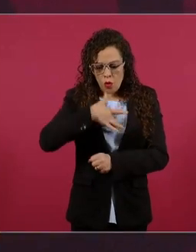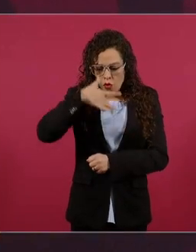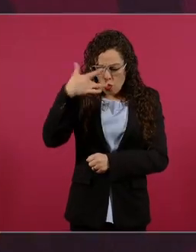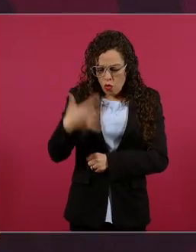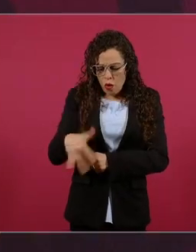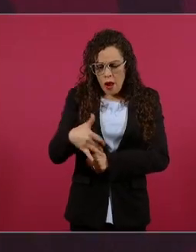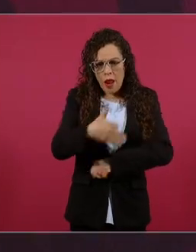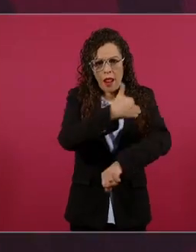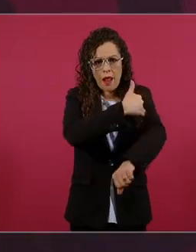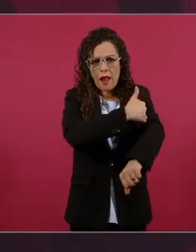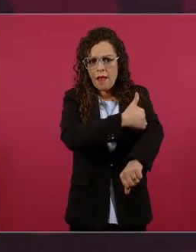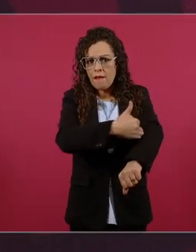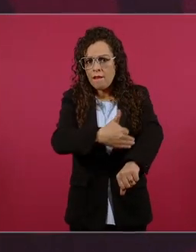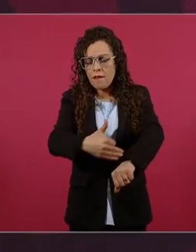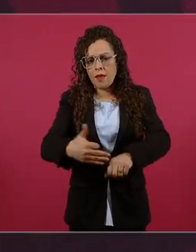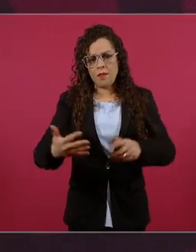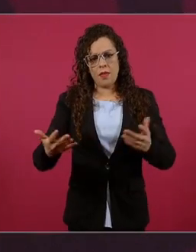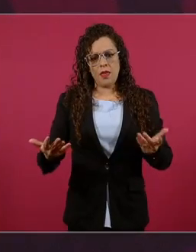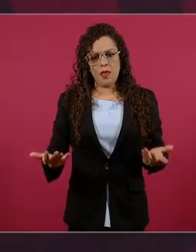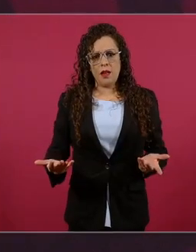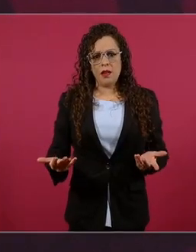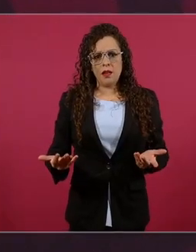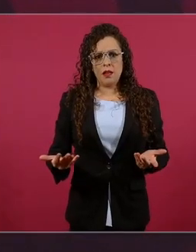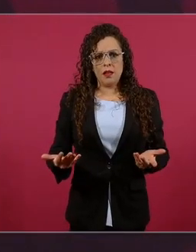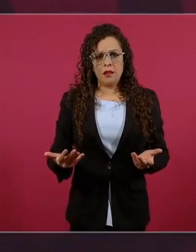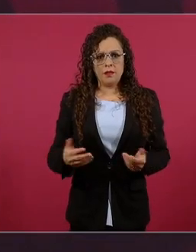porque nos debe de doler todo,